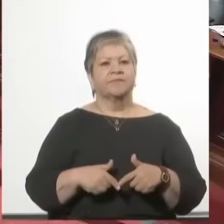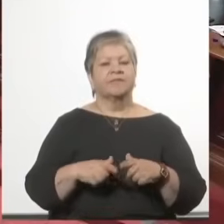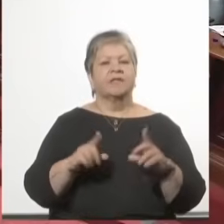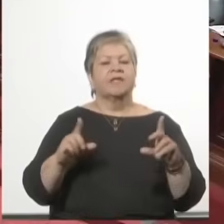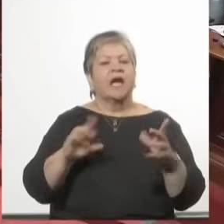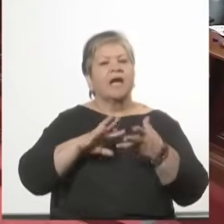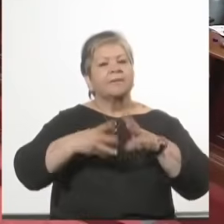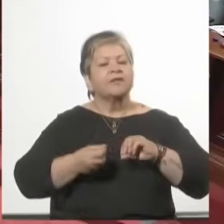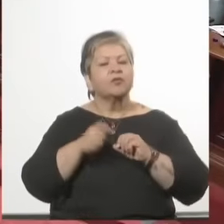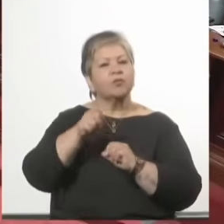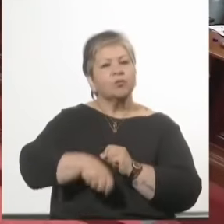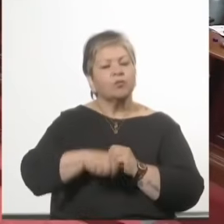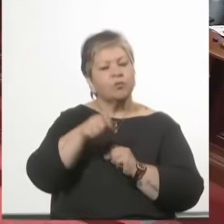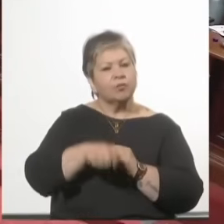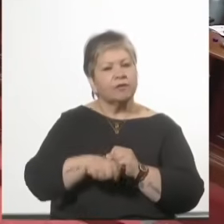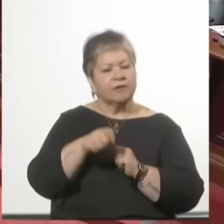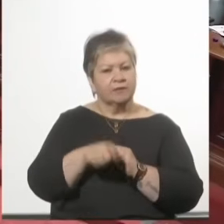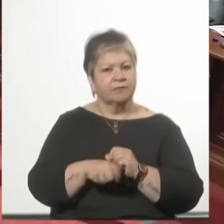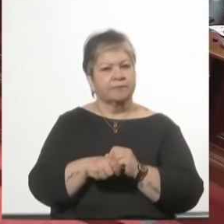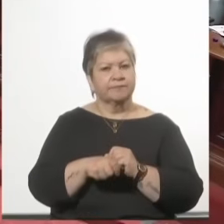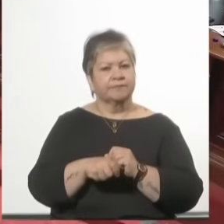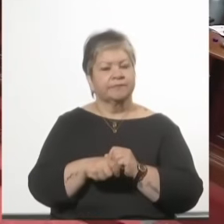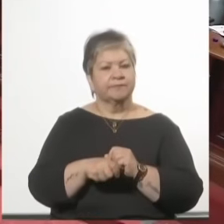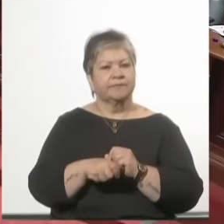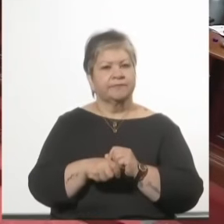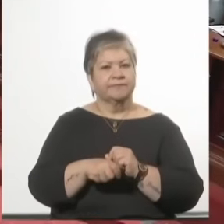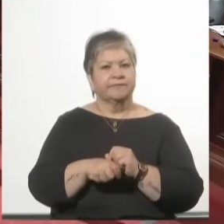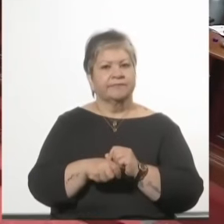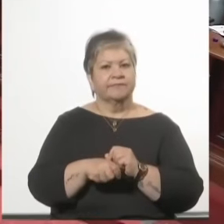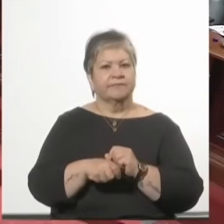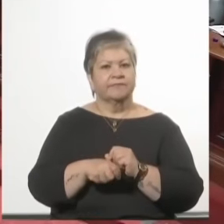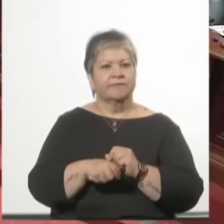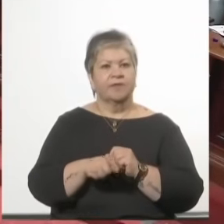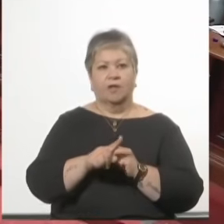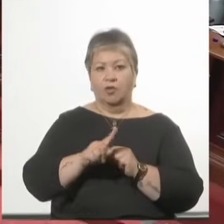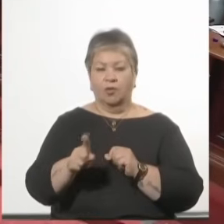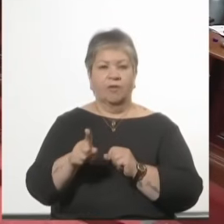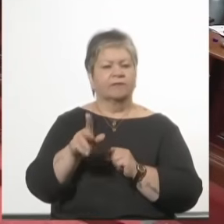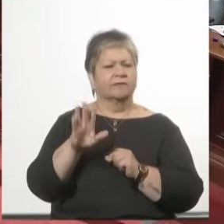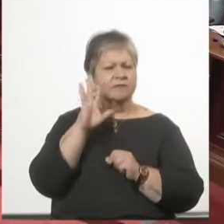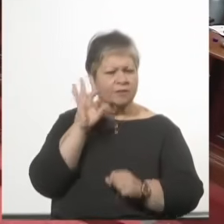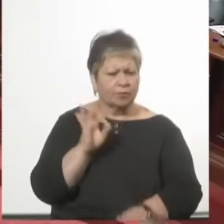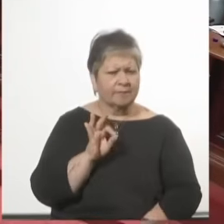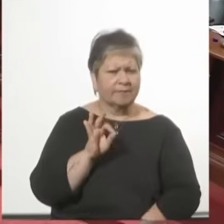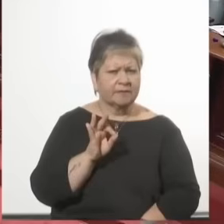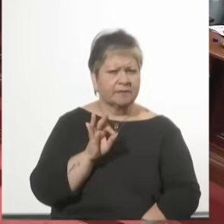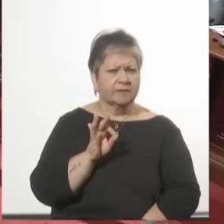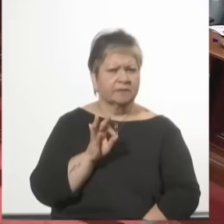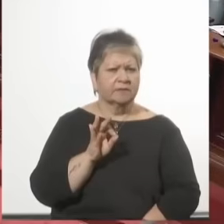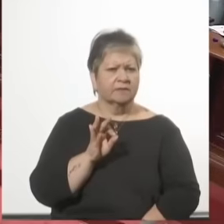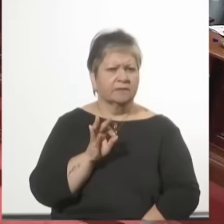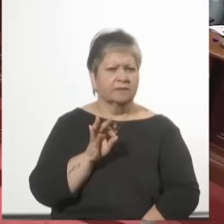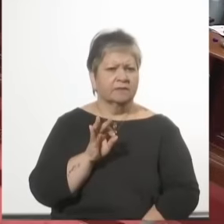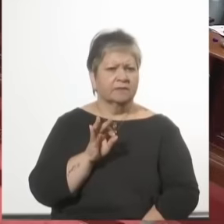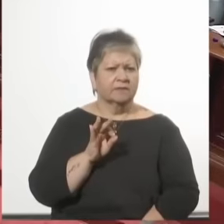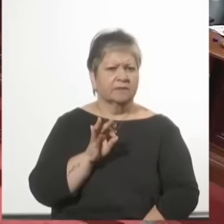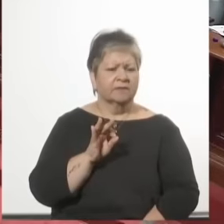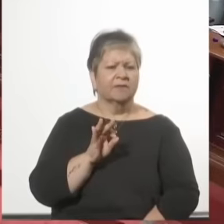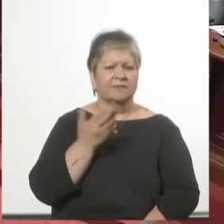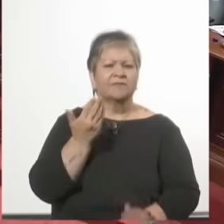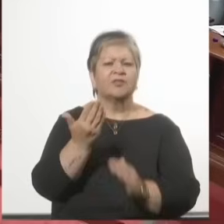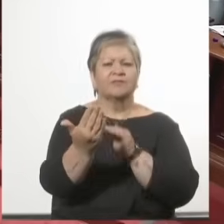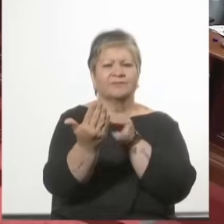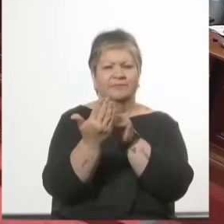aspectos jurídicos, por cuanto entendemos que no es el ámbito adecuado para dicha discusión. ¿Sí? Le voy a pedir que se acerque